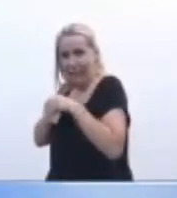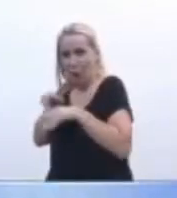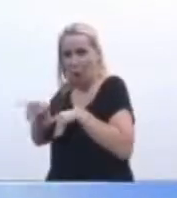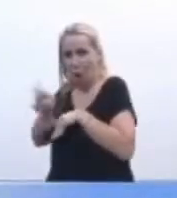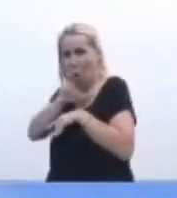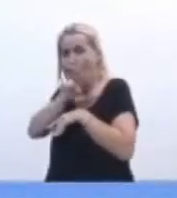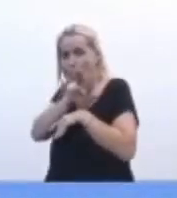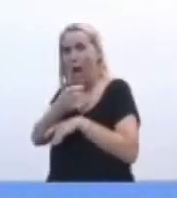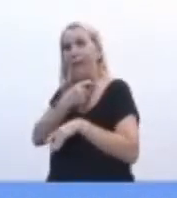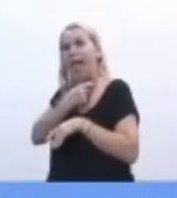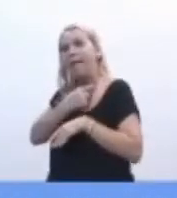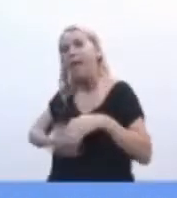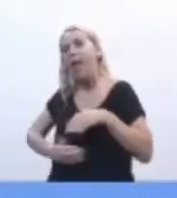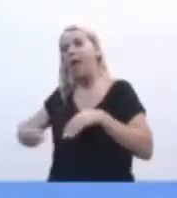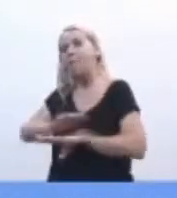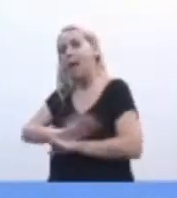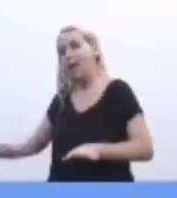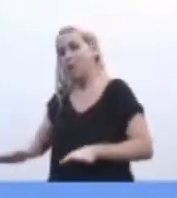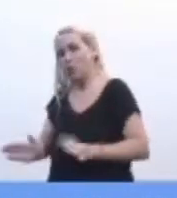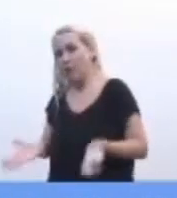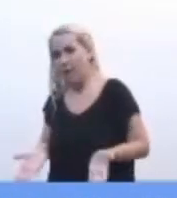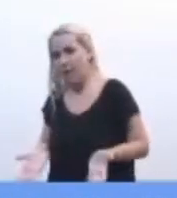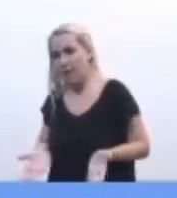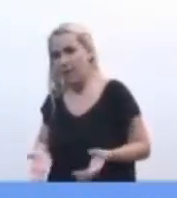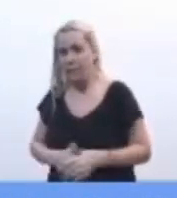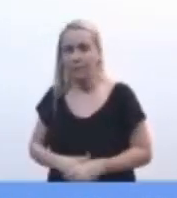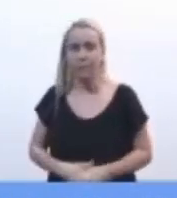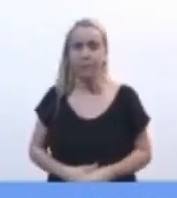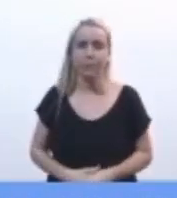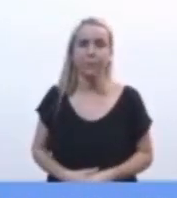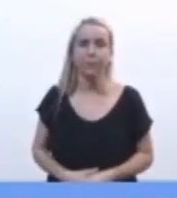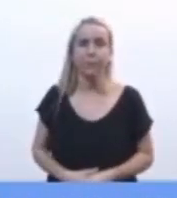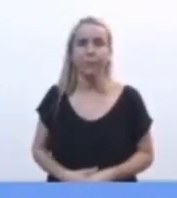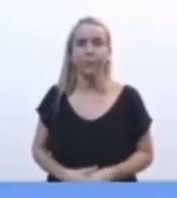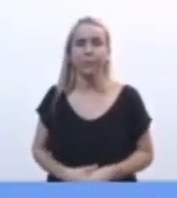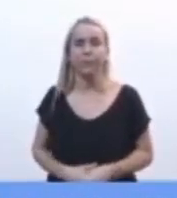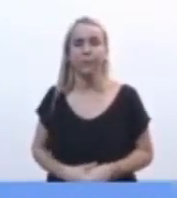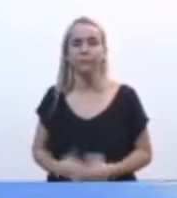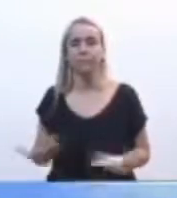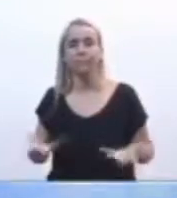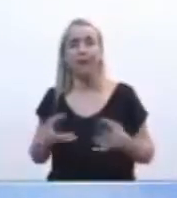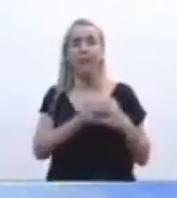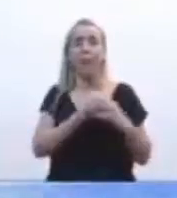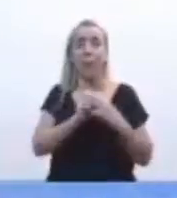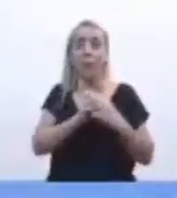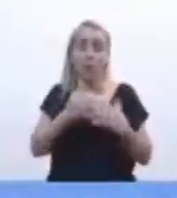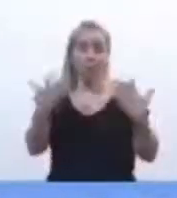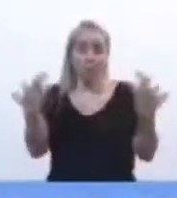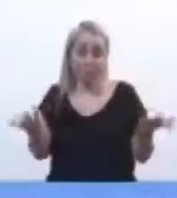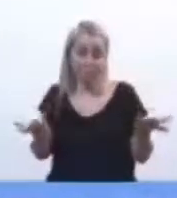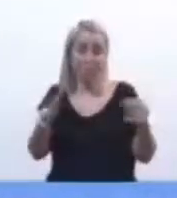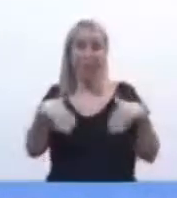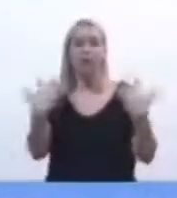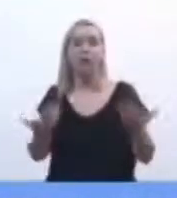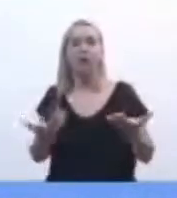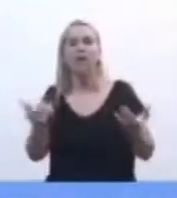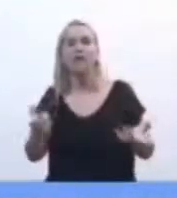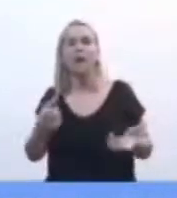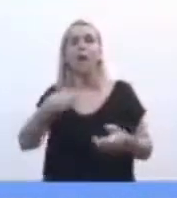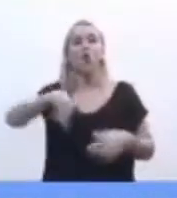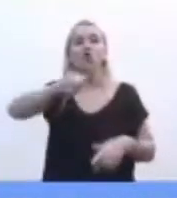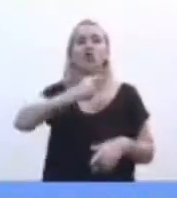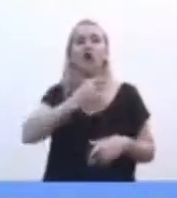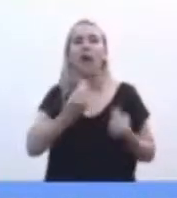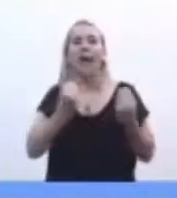mujeres que quieren interrumpir un embarazo en la argentina la discusión entonces si queremos que